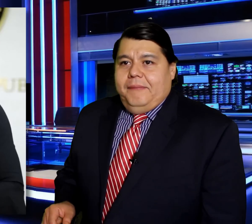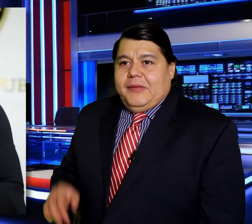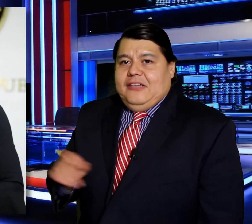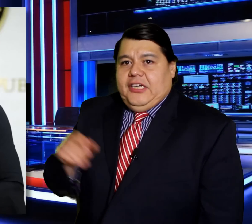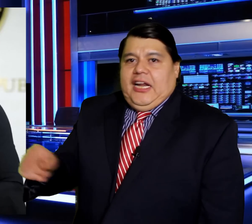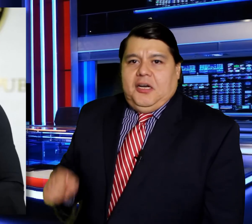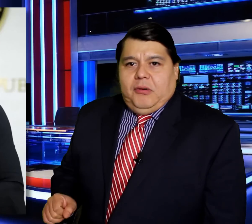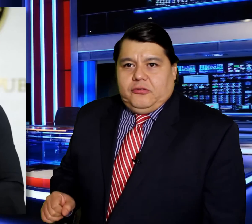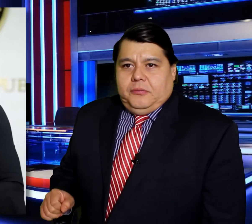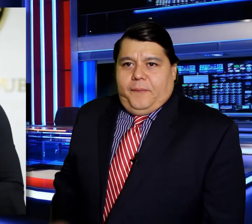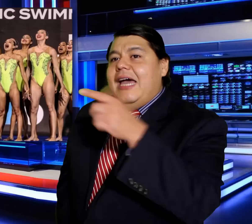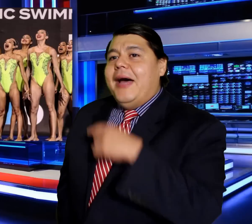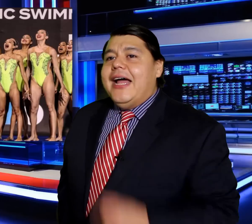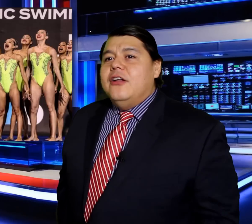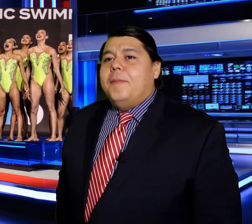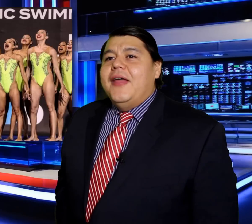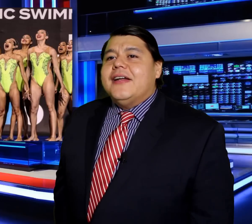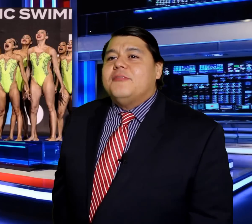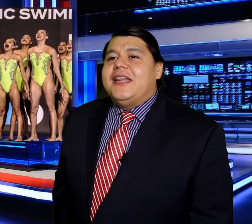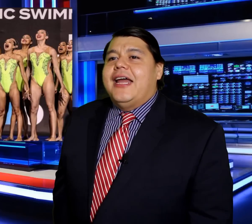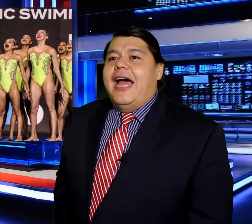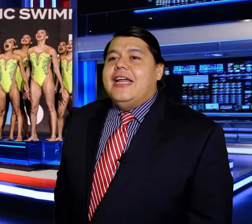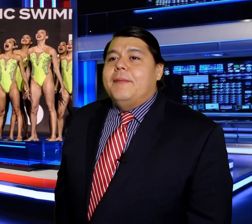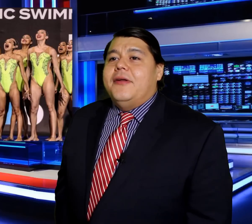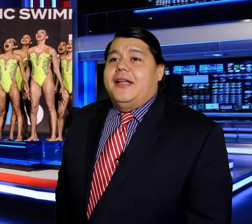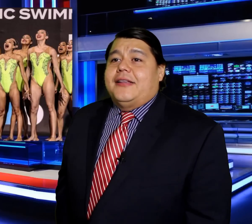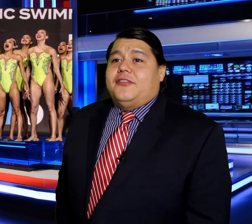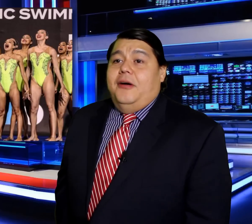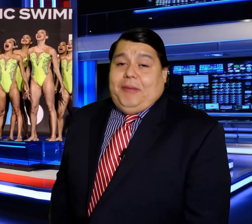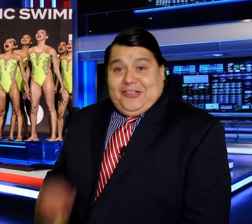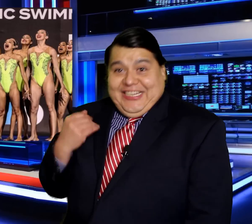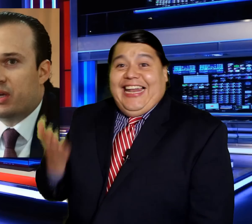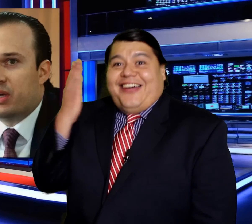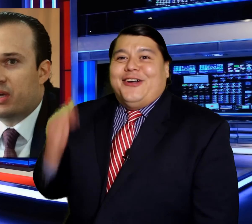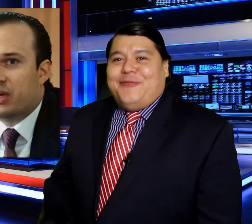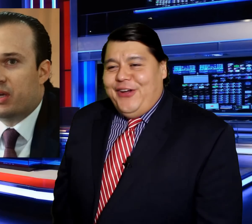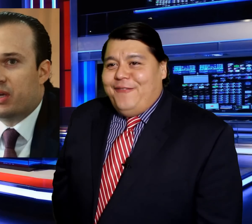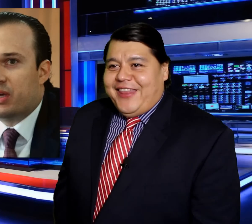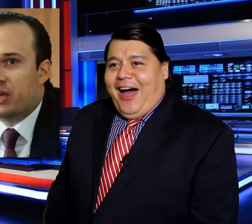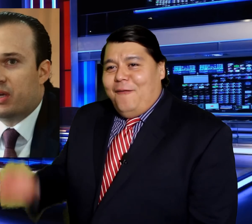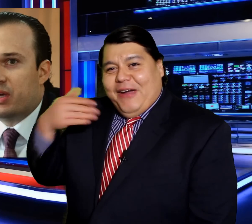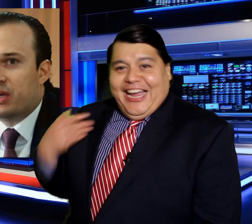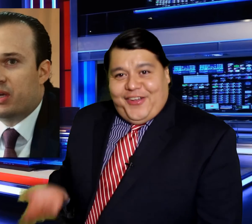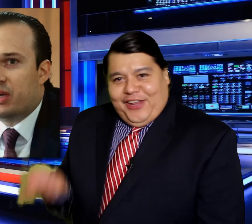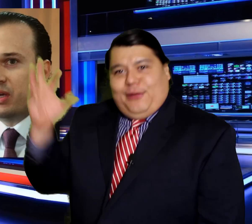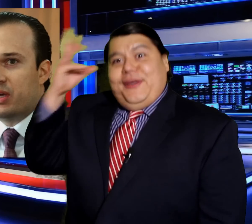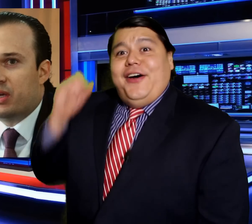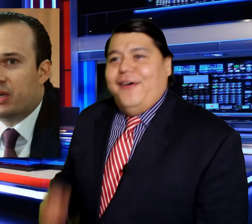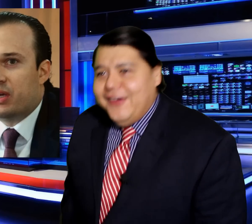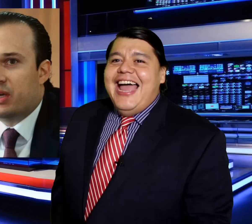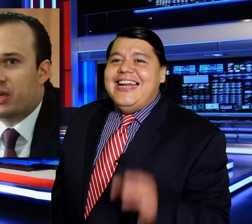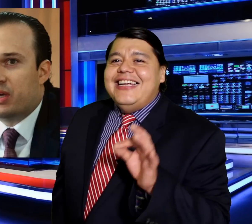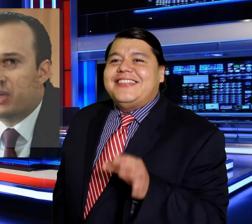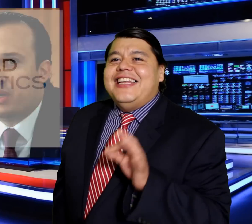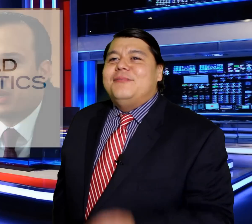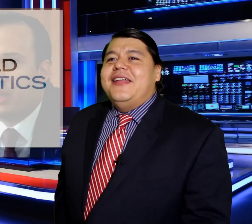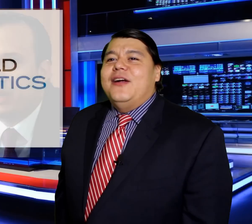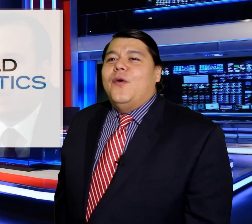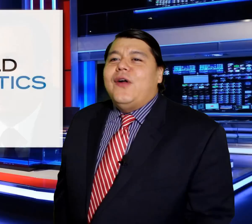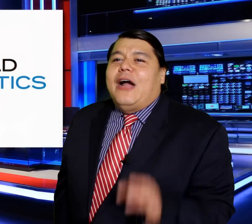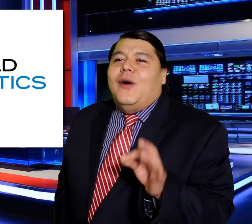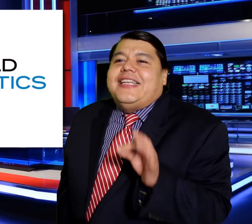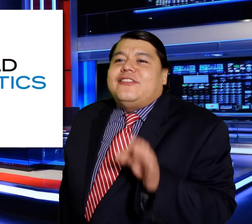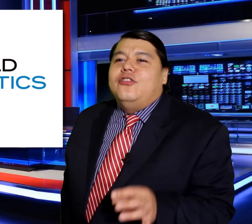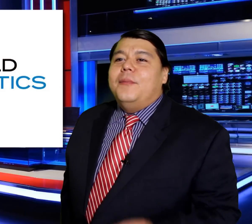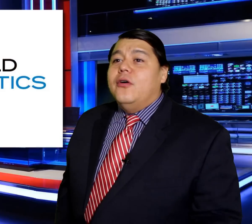declarado culpable, él seguirá en el puesto. Guevara no puede respaldar al equipo de natación, pero sí a la corrupción, ¿verdad? A un pequeño desvío. En este